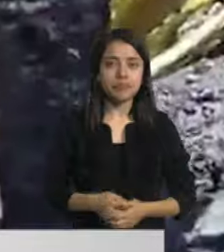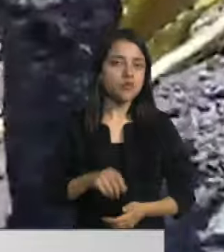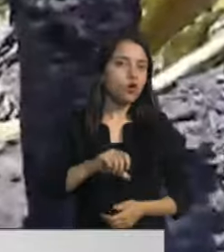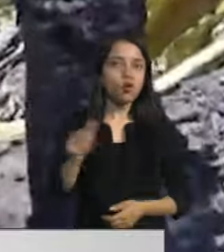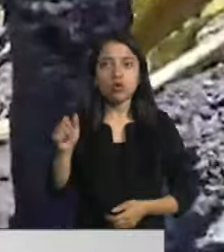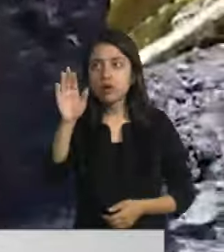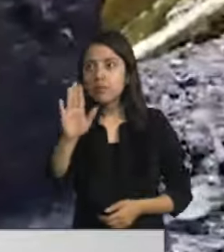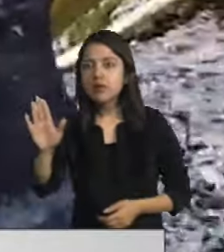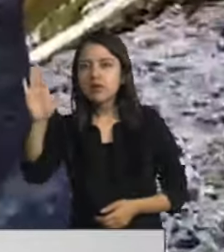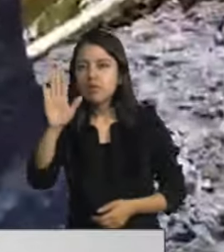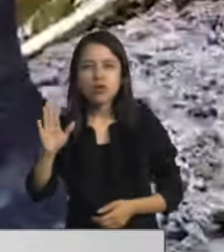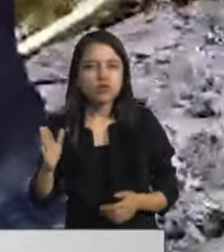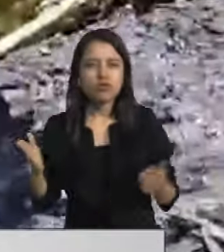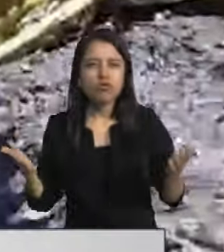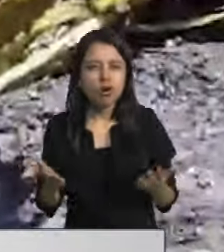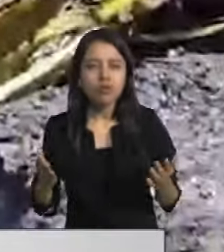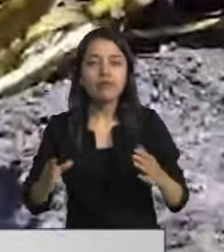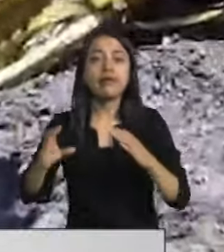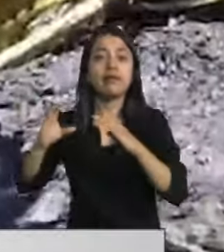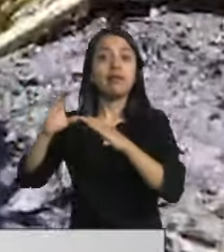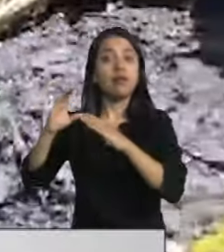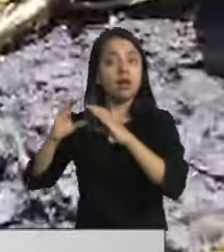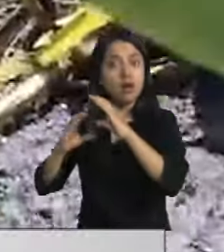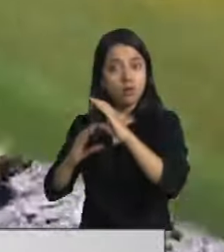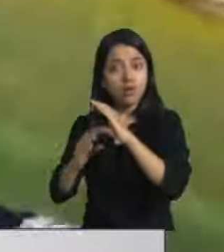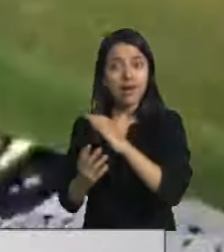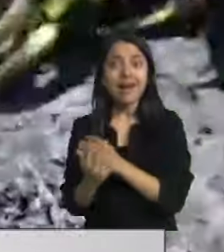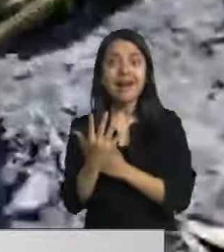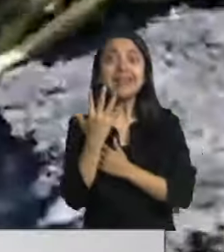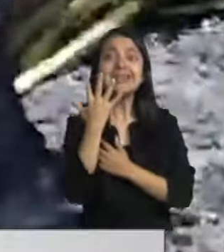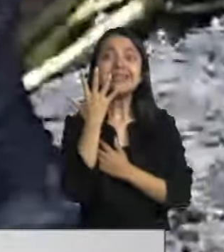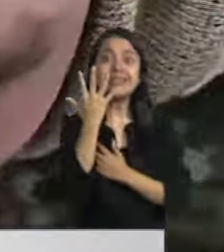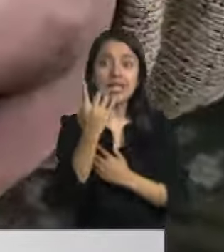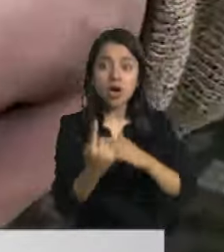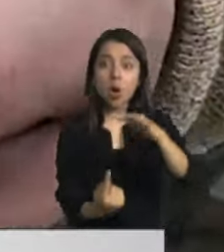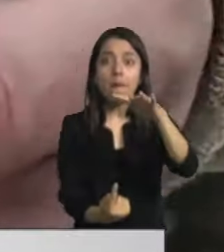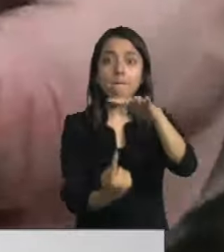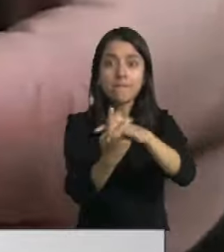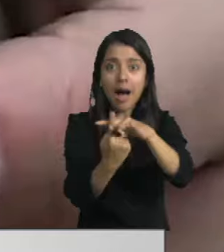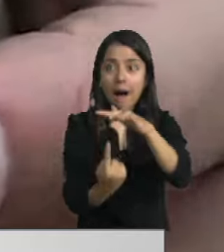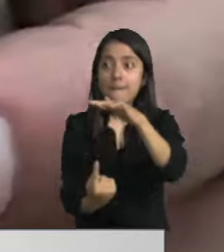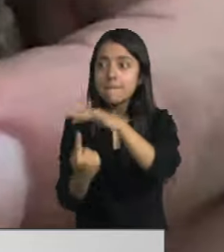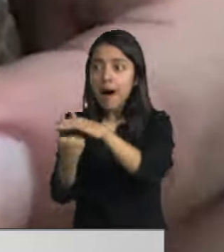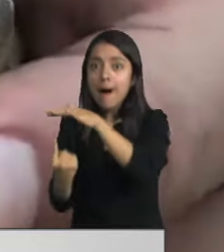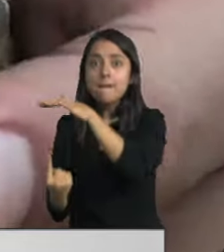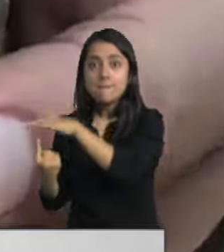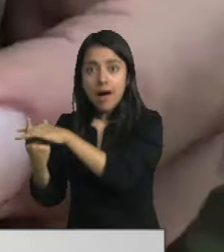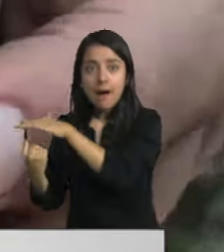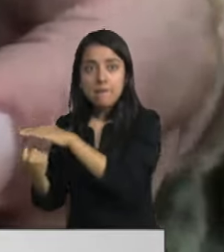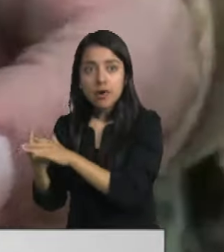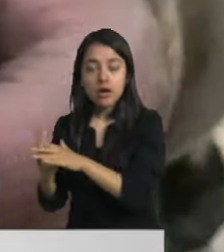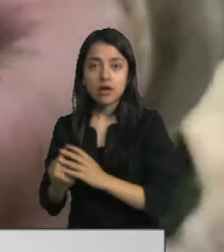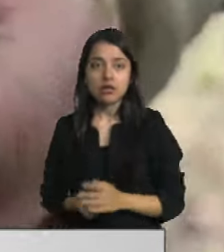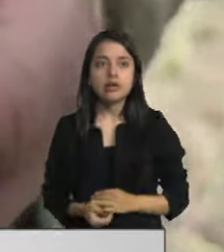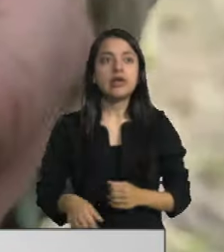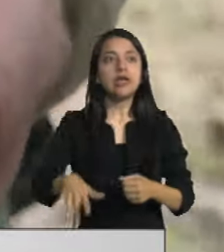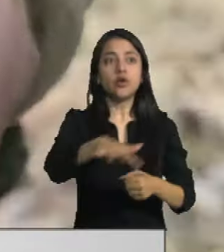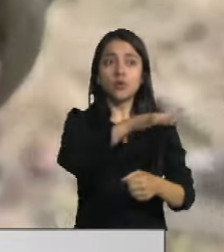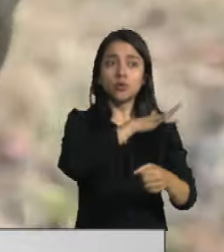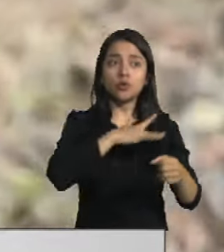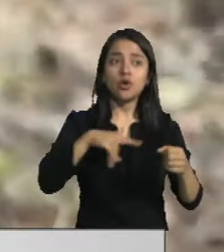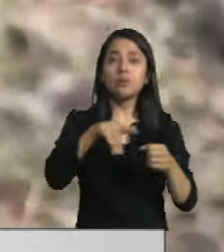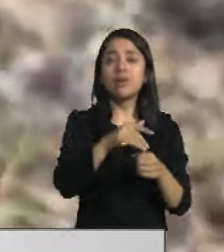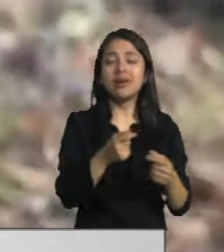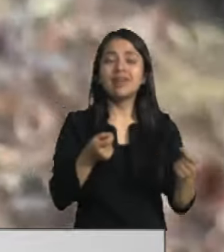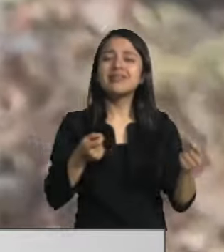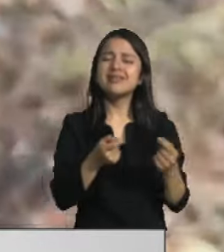incendios forestales activos es Cauca, 5 focos en esta región del país. También muy cerca a Bogotá, en Cundinamarca, hay